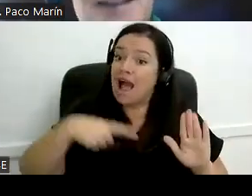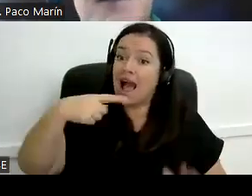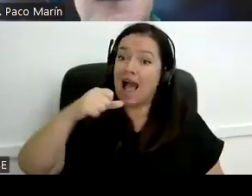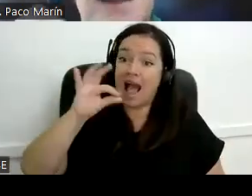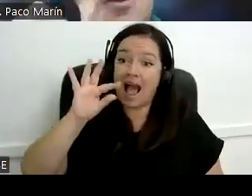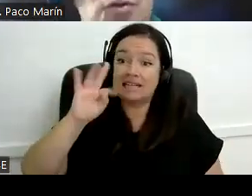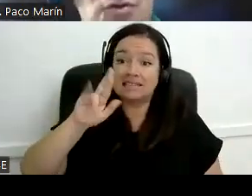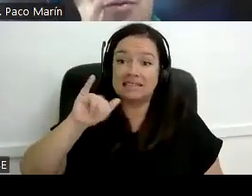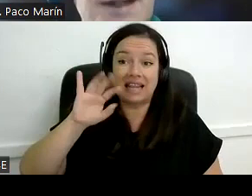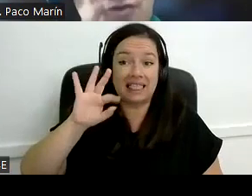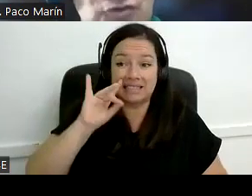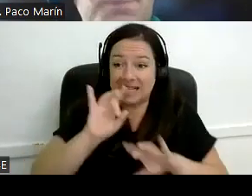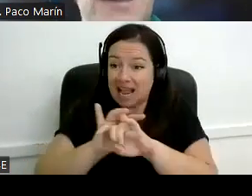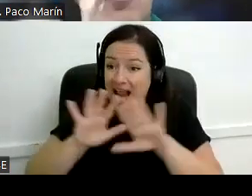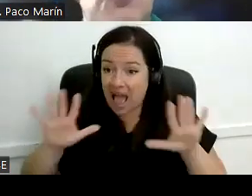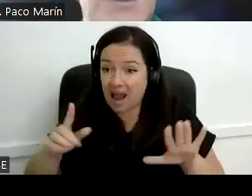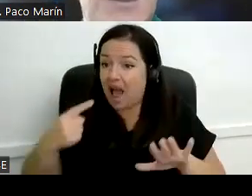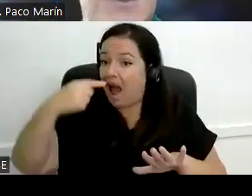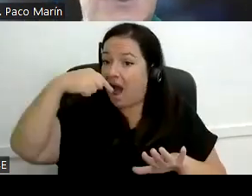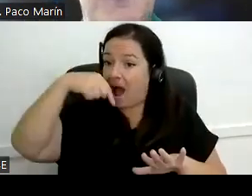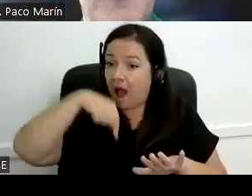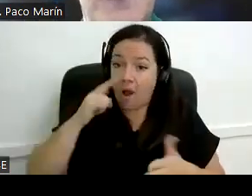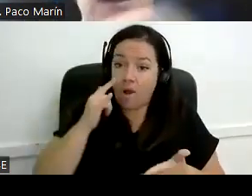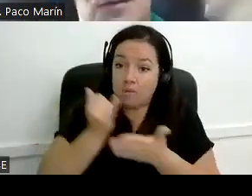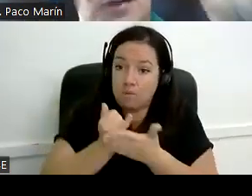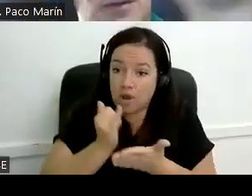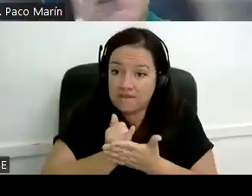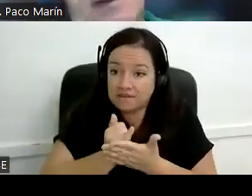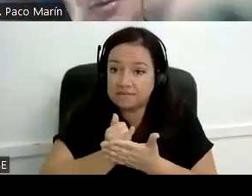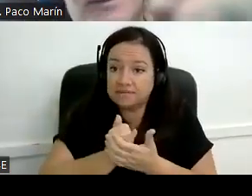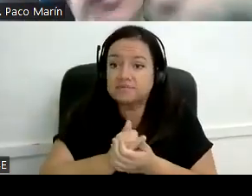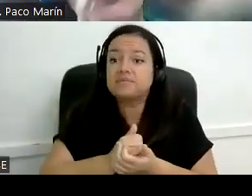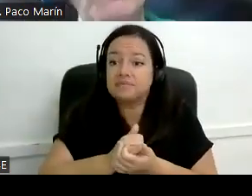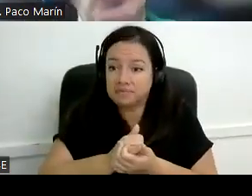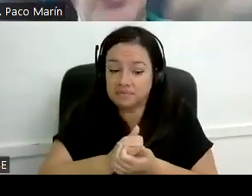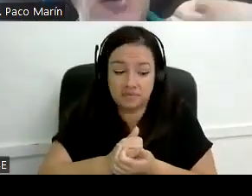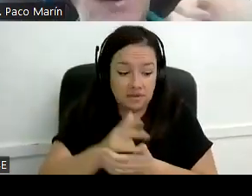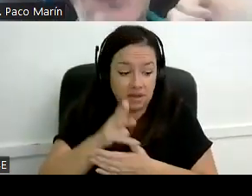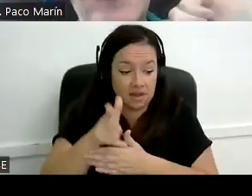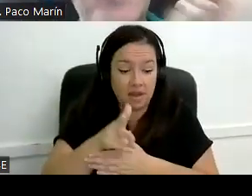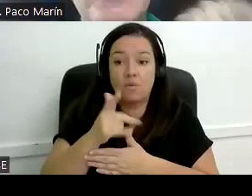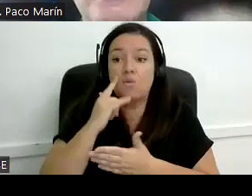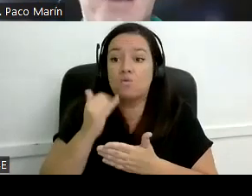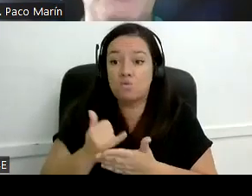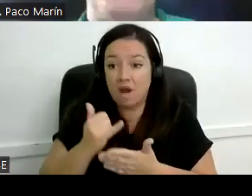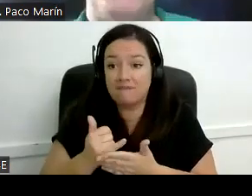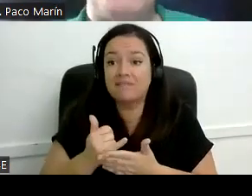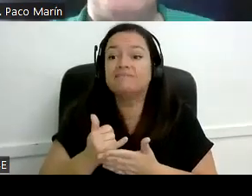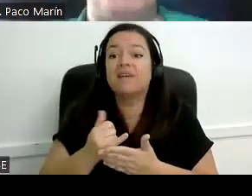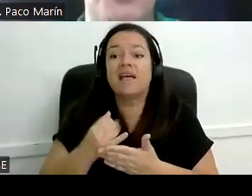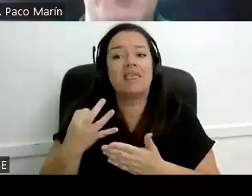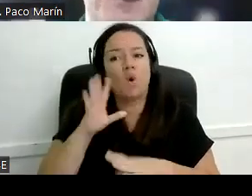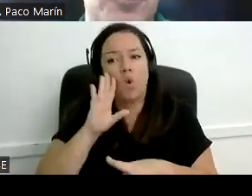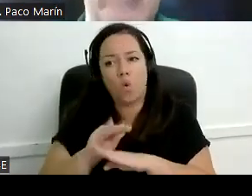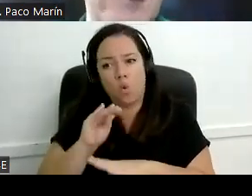claramente establecida con una endoscopia, o sea, hemos metido el tubo y hemos visto que hay una gastritis, aquí hemos de ir con